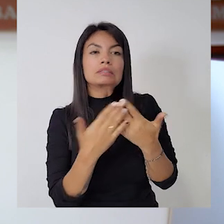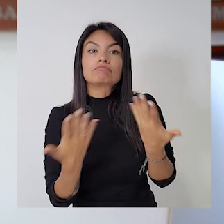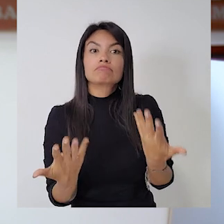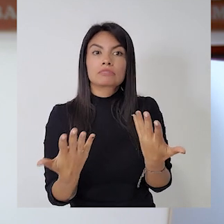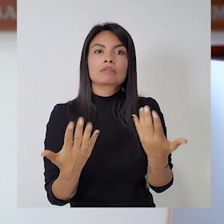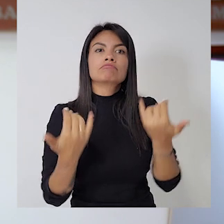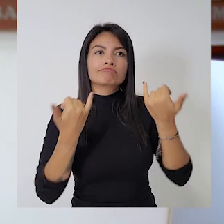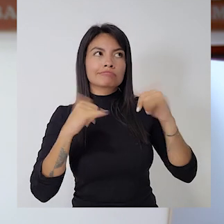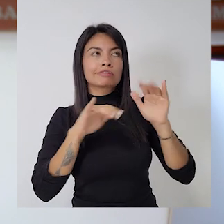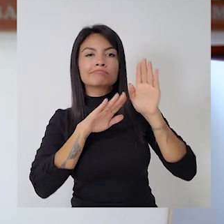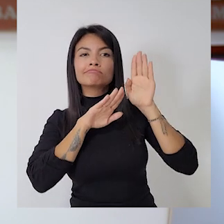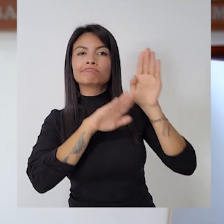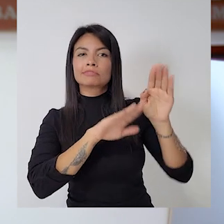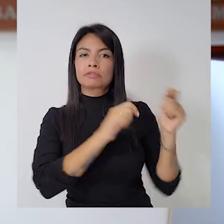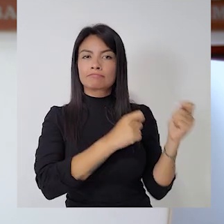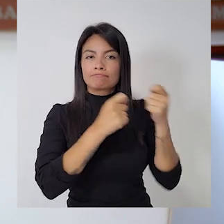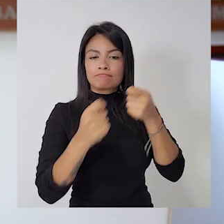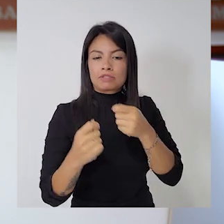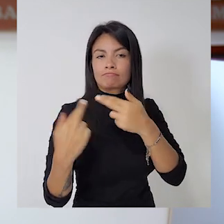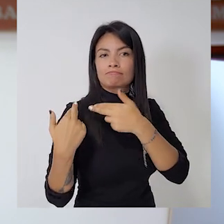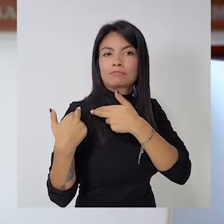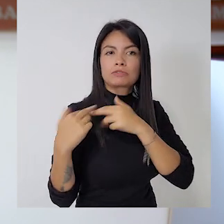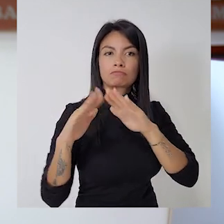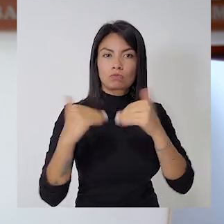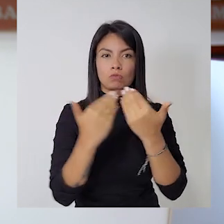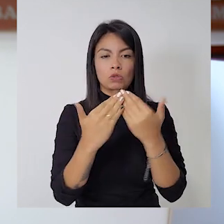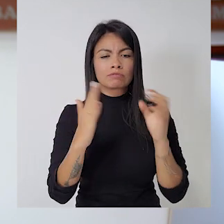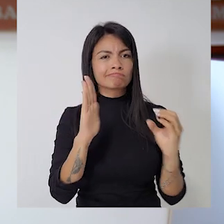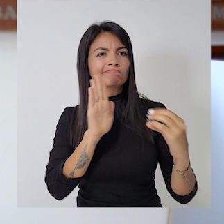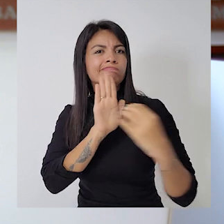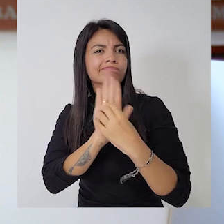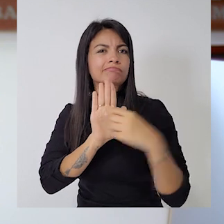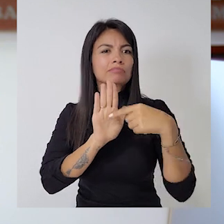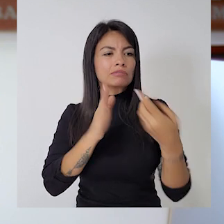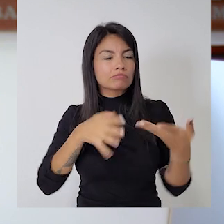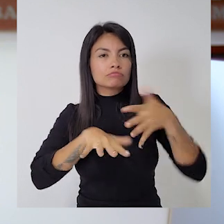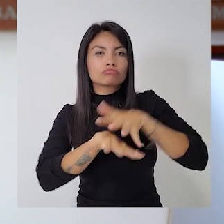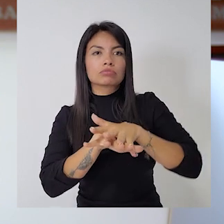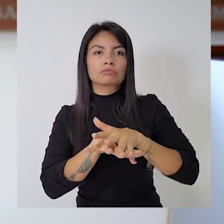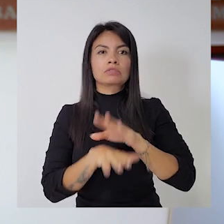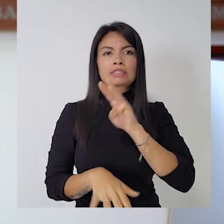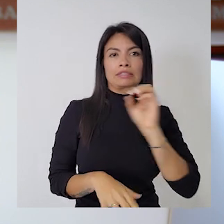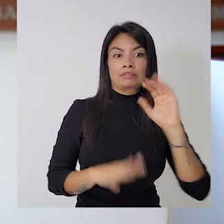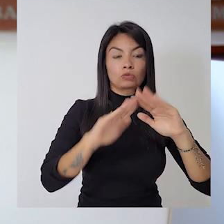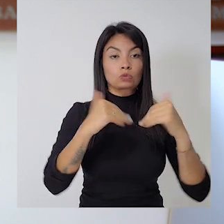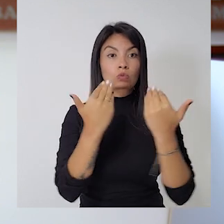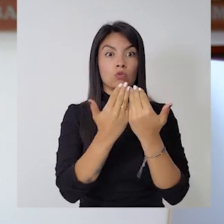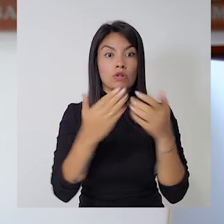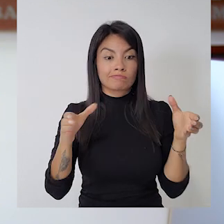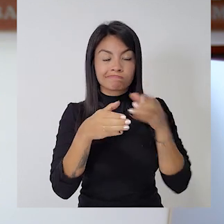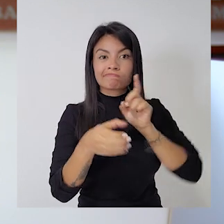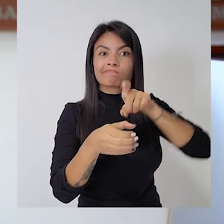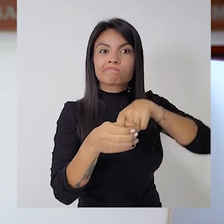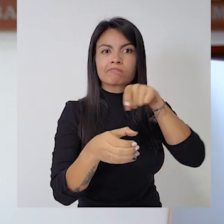a la marca internacional La Belle France Education, el colegio ha podido proyectarse dentro de la red de más de 300 colegios a nivel